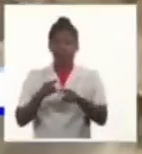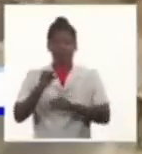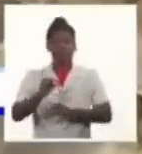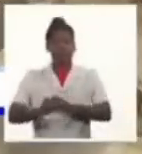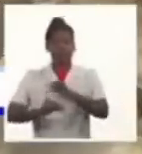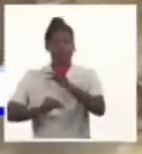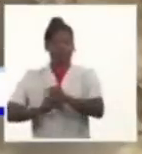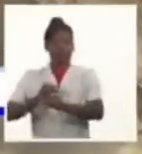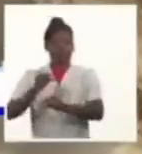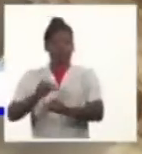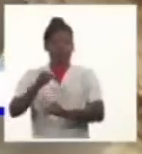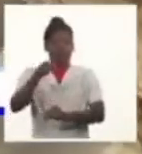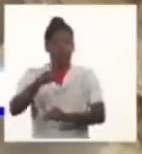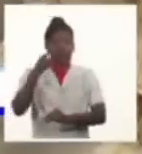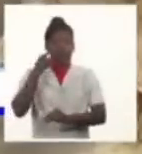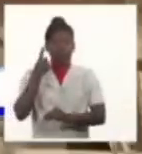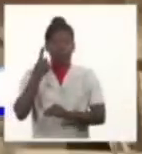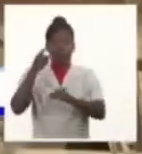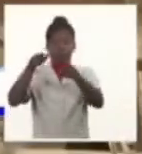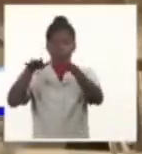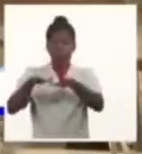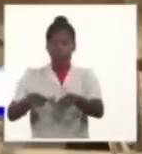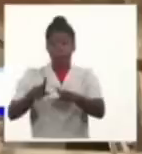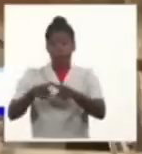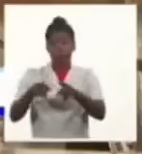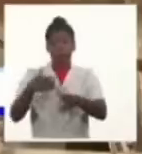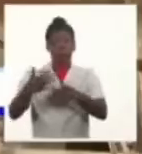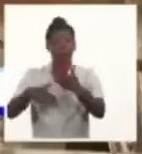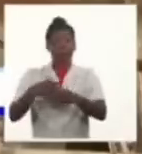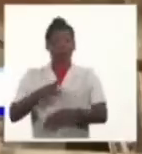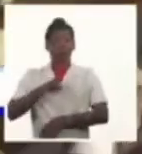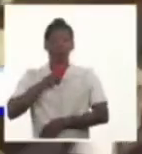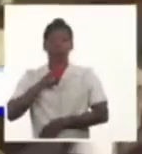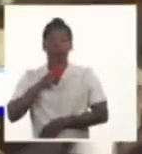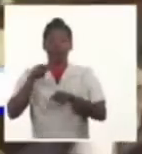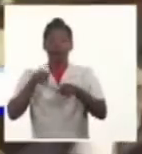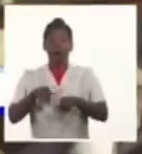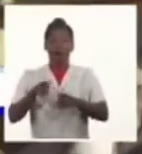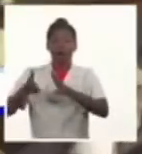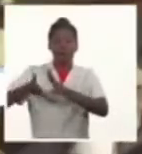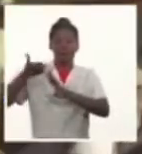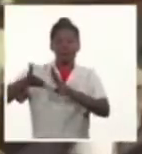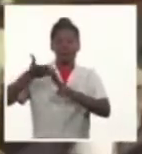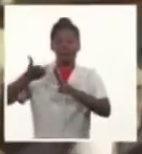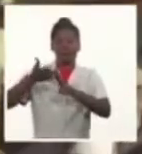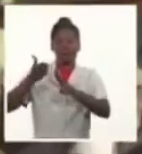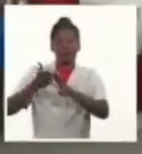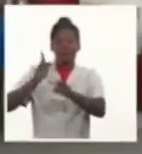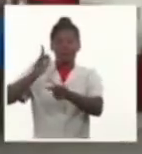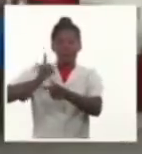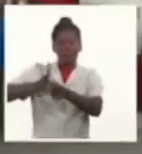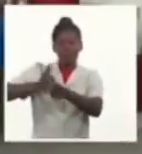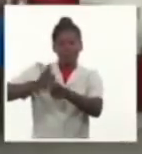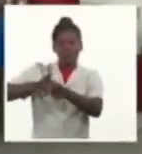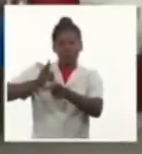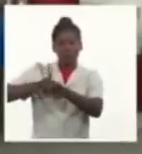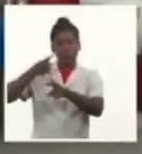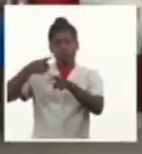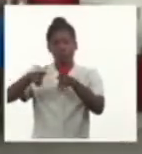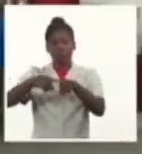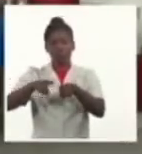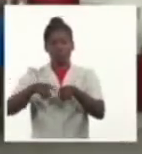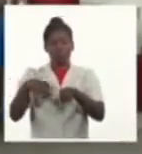excesivo de agua, la central termoeléctrica Antonio Guiteras de la ciudad de Matanzas prepara condiciones para la entrada al sistema electroenergético nacional y su